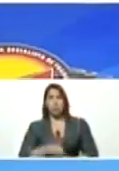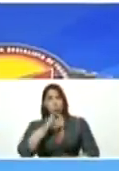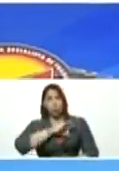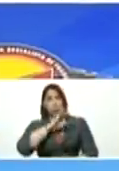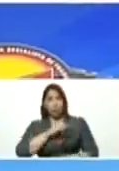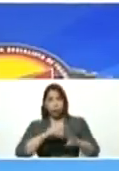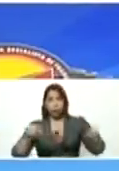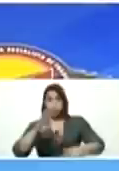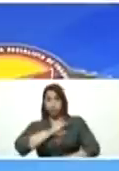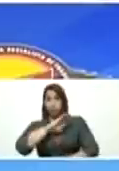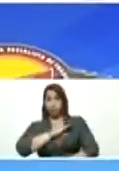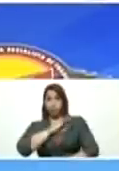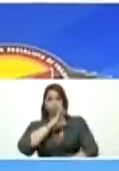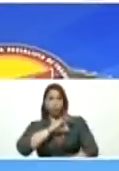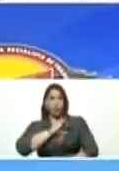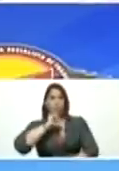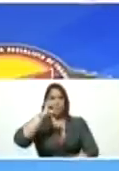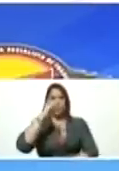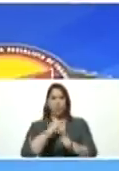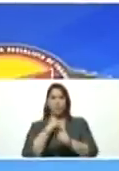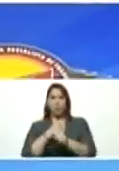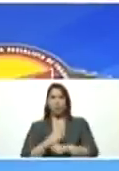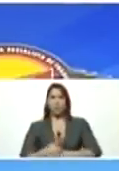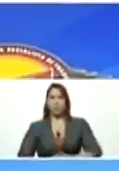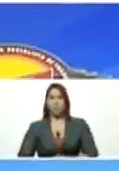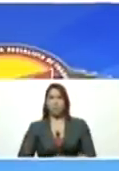territorial del socialismo obrero